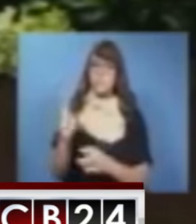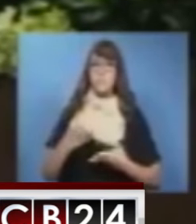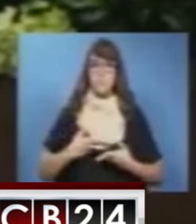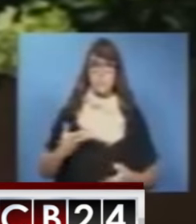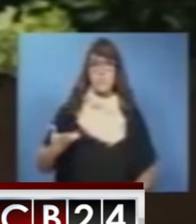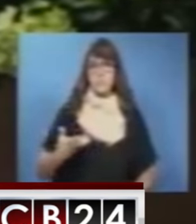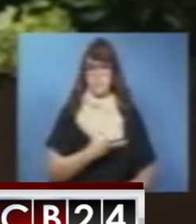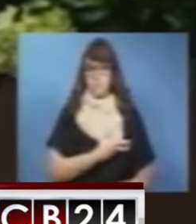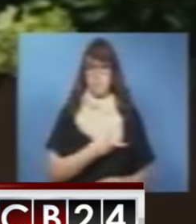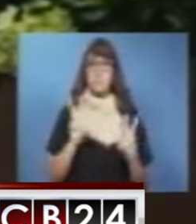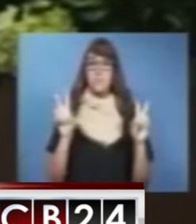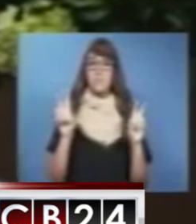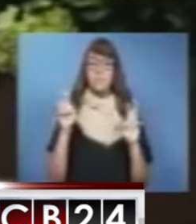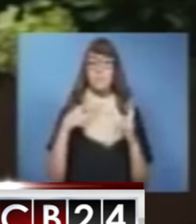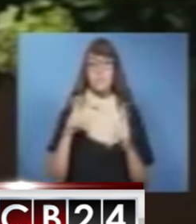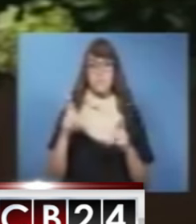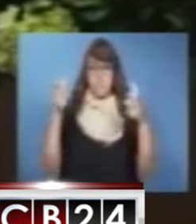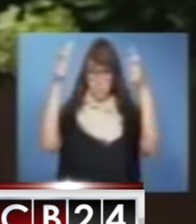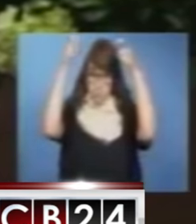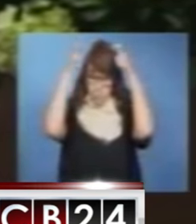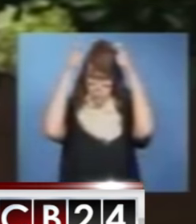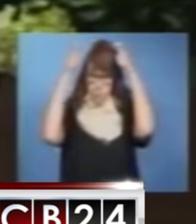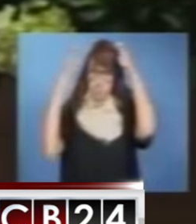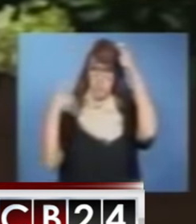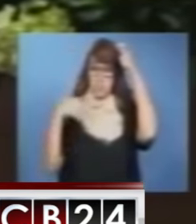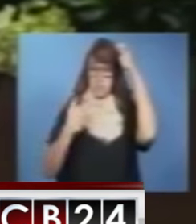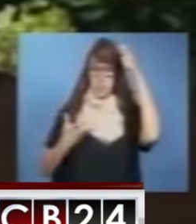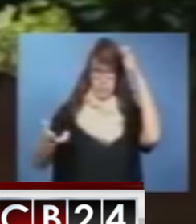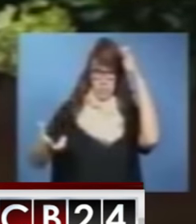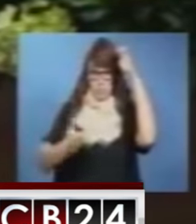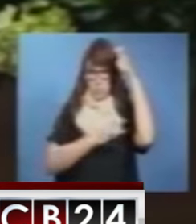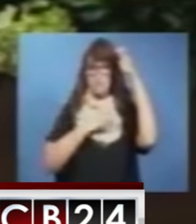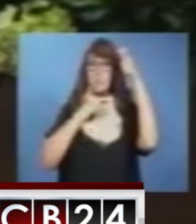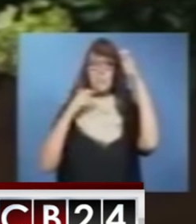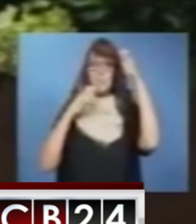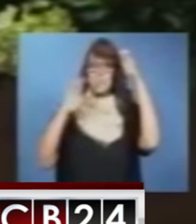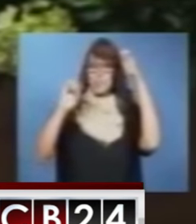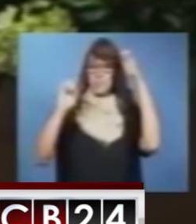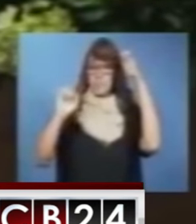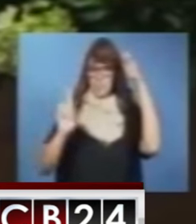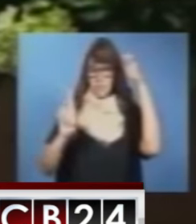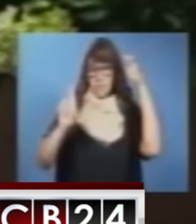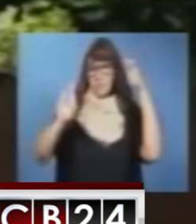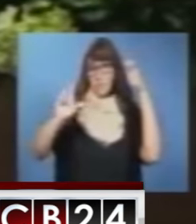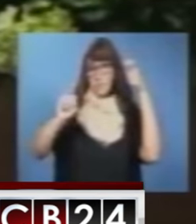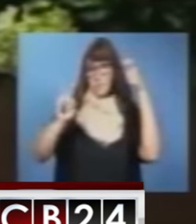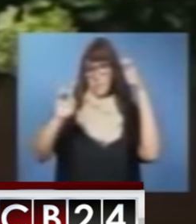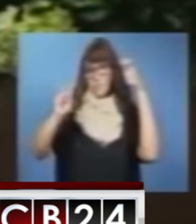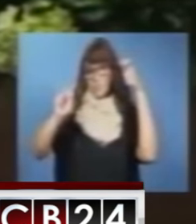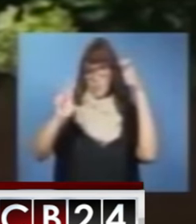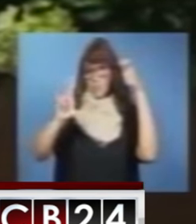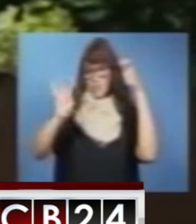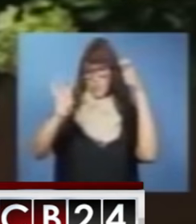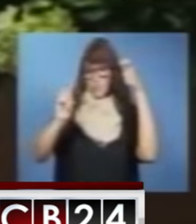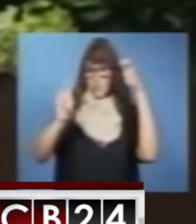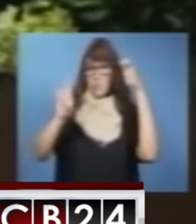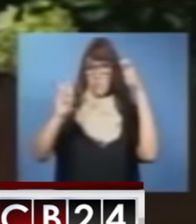La canonización de nuestro obispo mártir Óscar Arnulfo Romero.